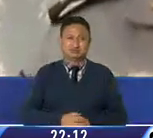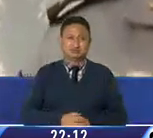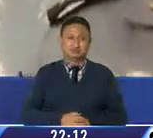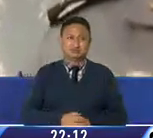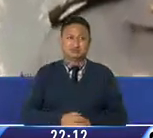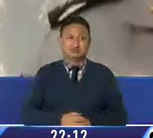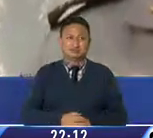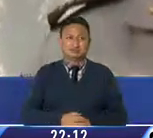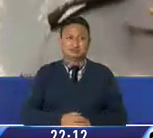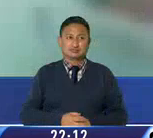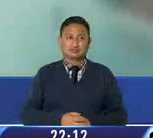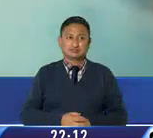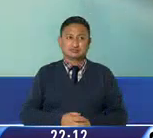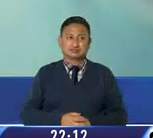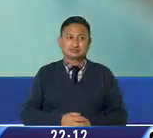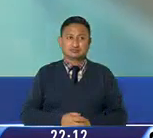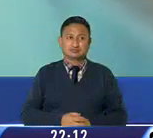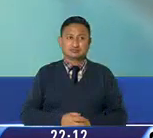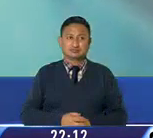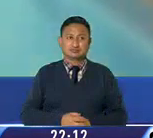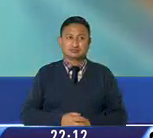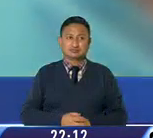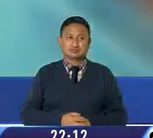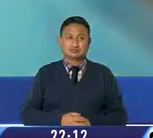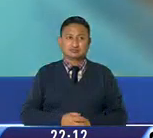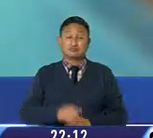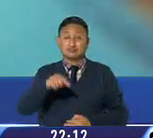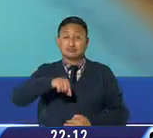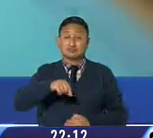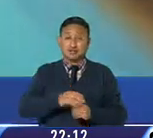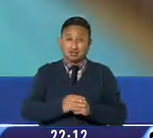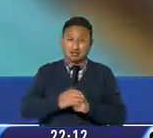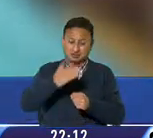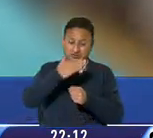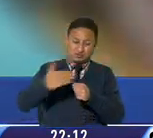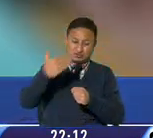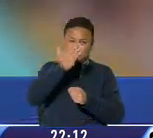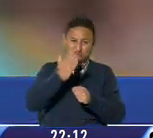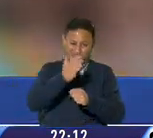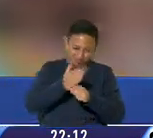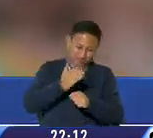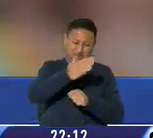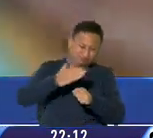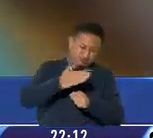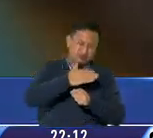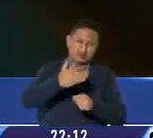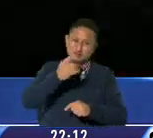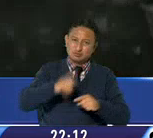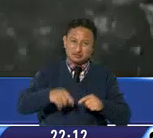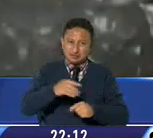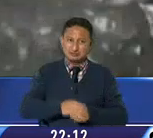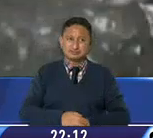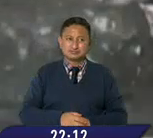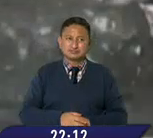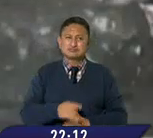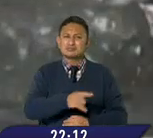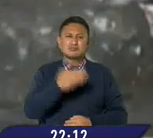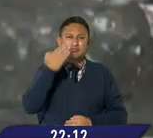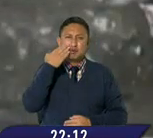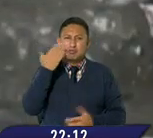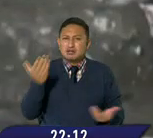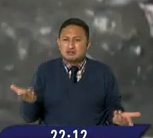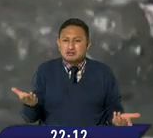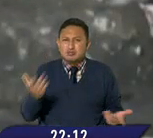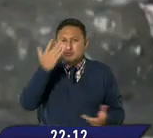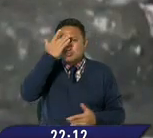había sido intentado cortar en varias ocasiones porque tenía sus bordes irregulares al momento de realizar esta incisión. ¿Dónde está su madre? ¿Por qué lo dejó